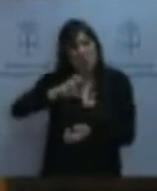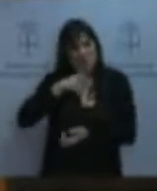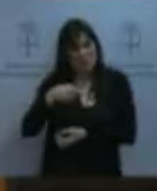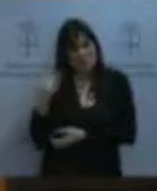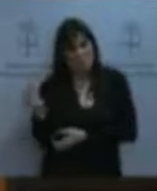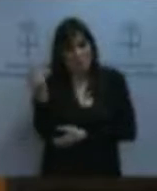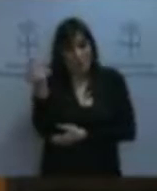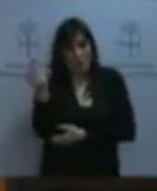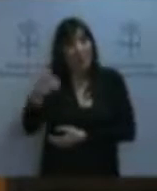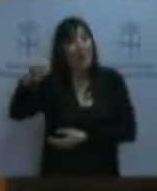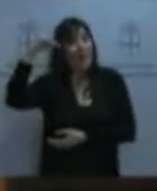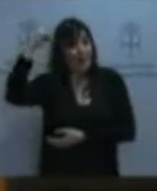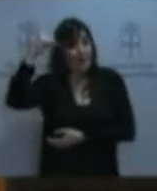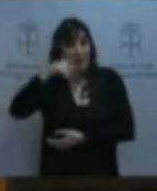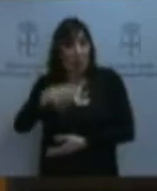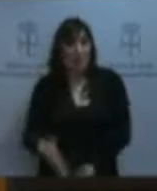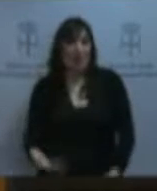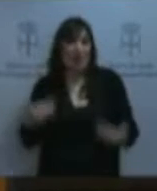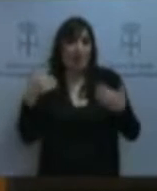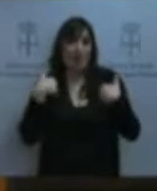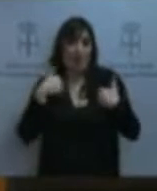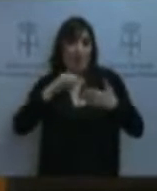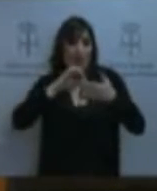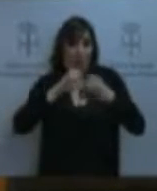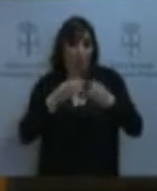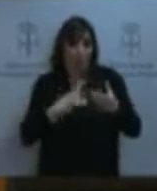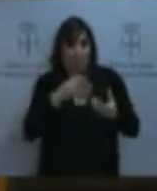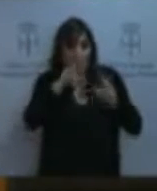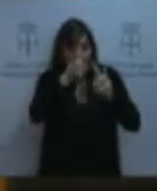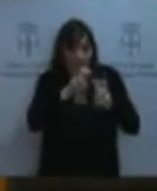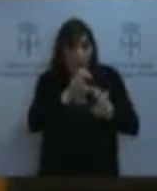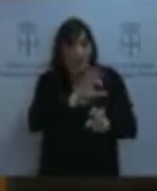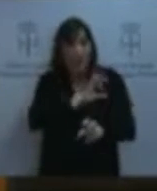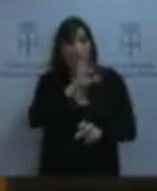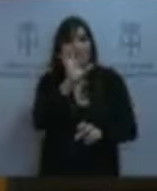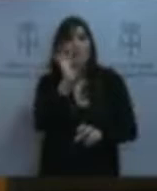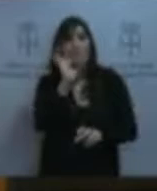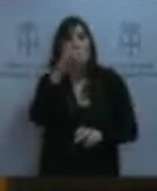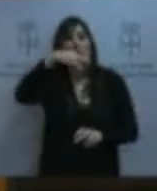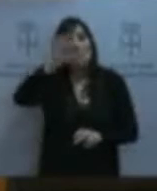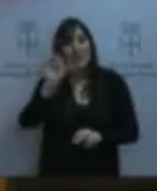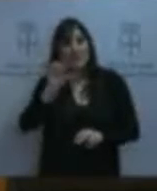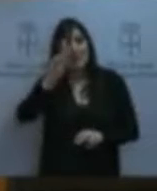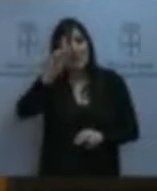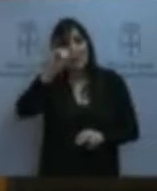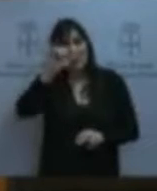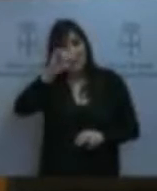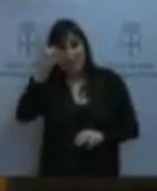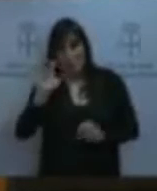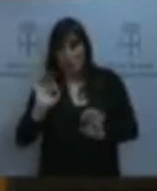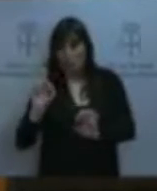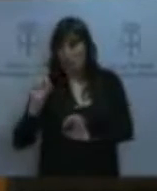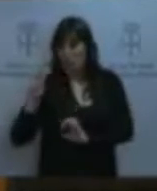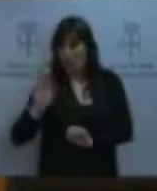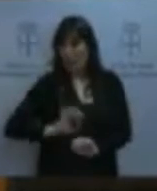grupo investigador, don Tomás Díaz, el día 12 de enero, que nos lo comunicó en una reunión que mantuvo con el